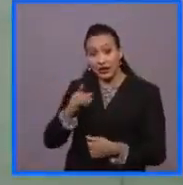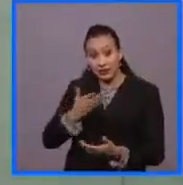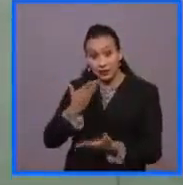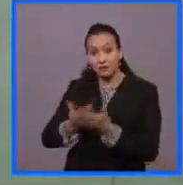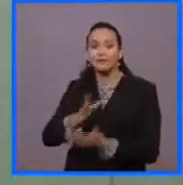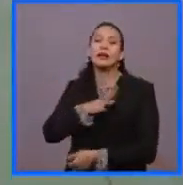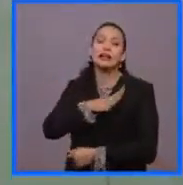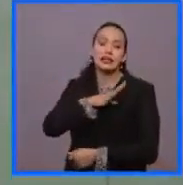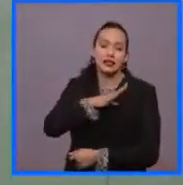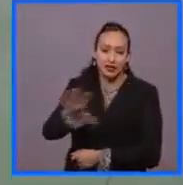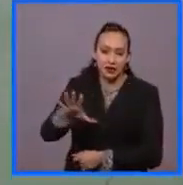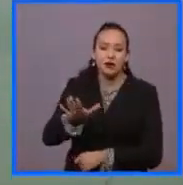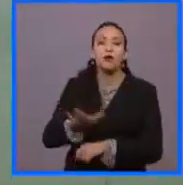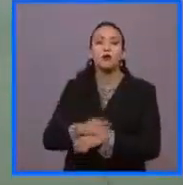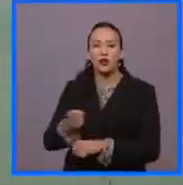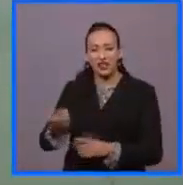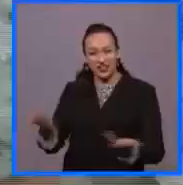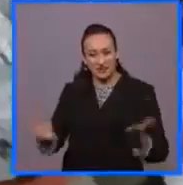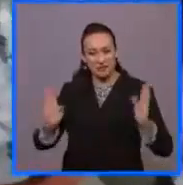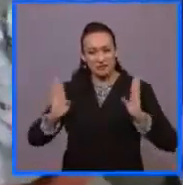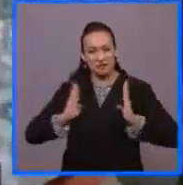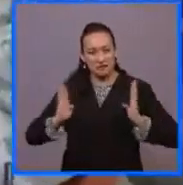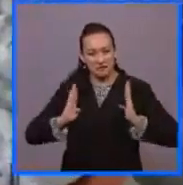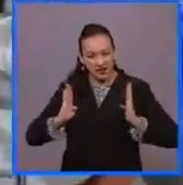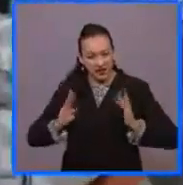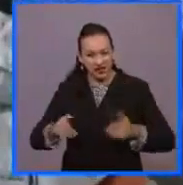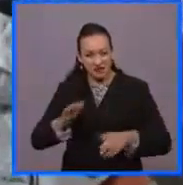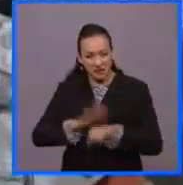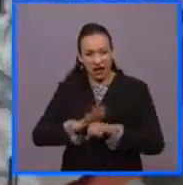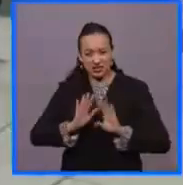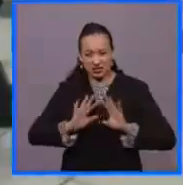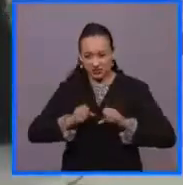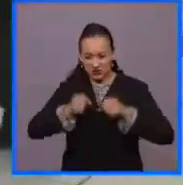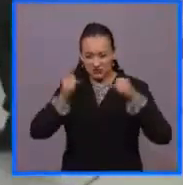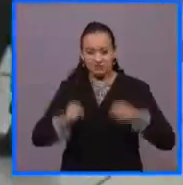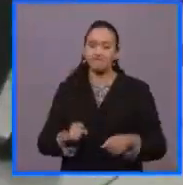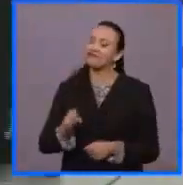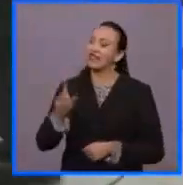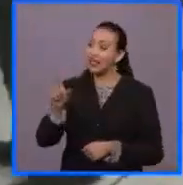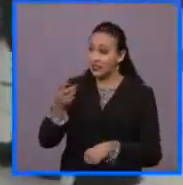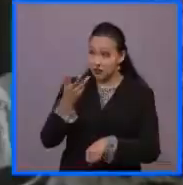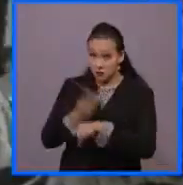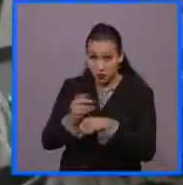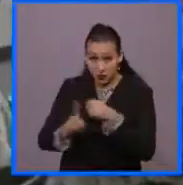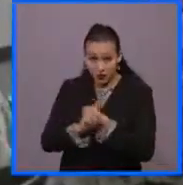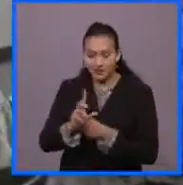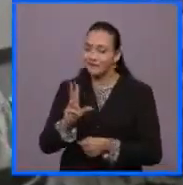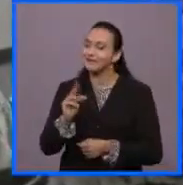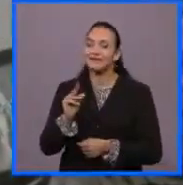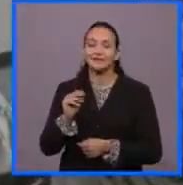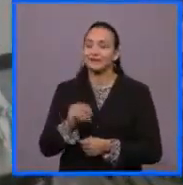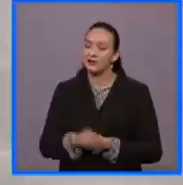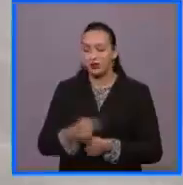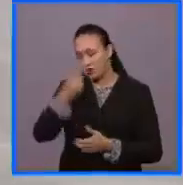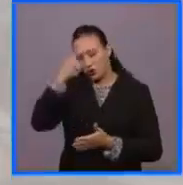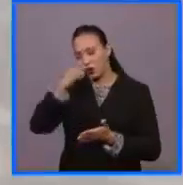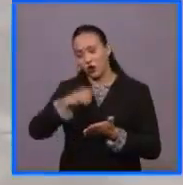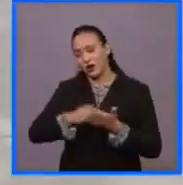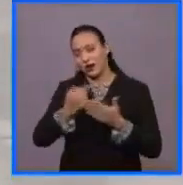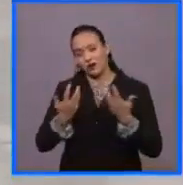dicha iniciativa, pues la militarización de la seguridad no es la solución a la problemática